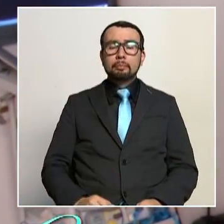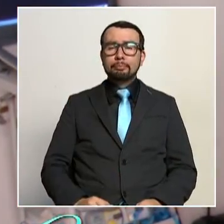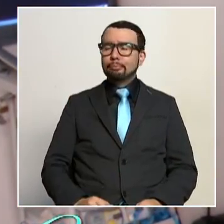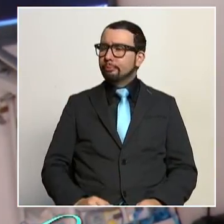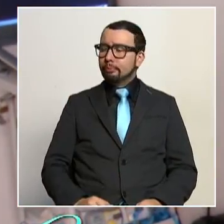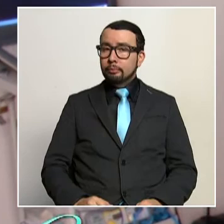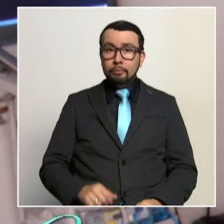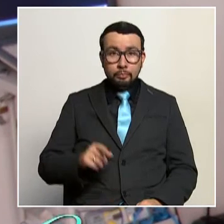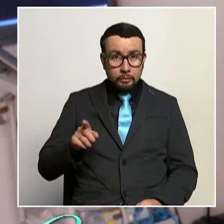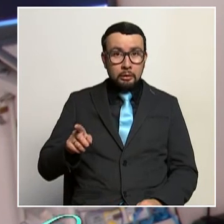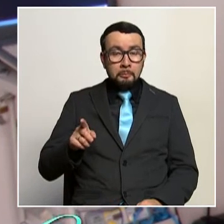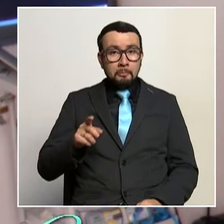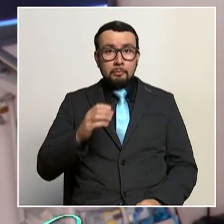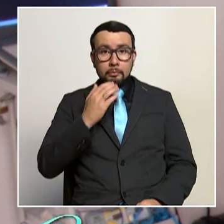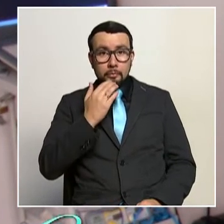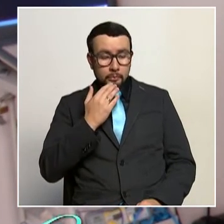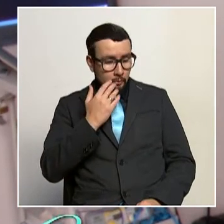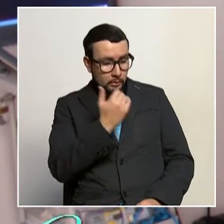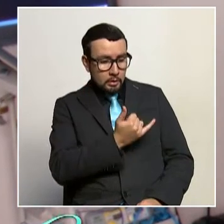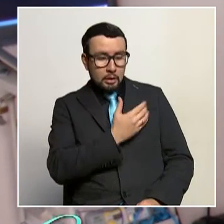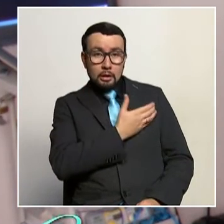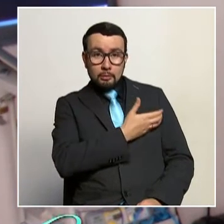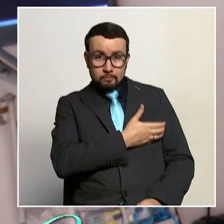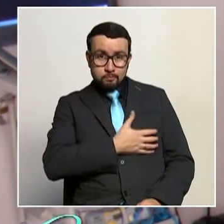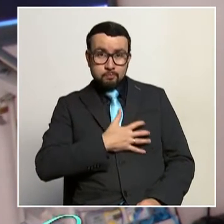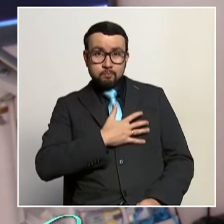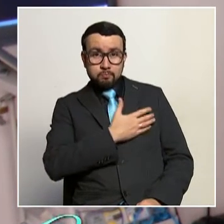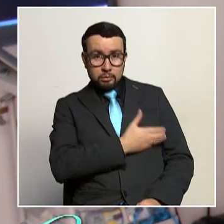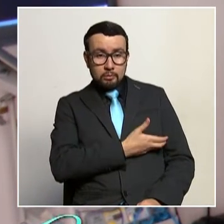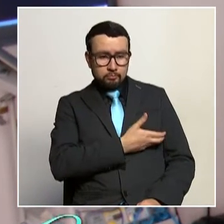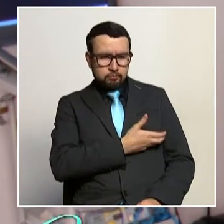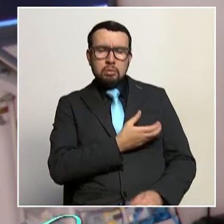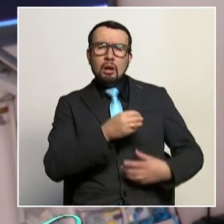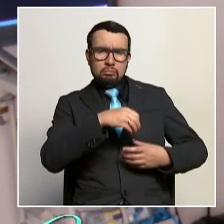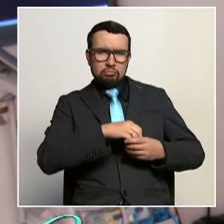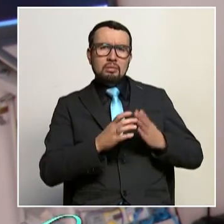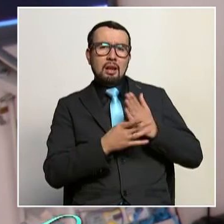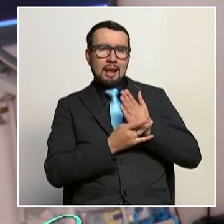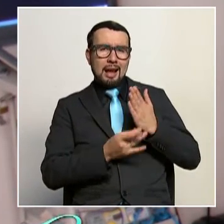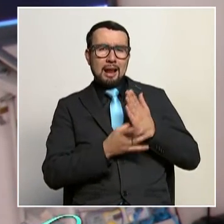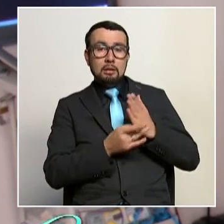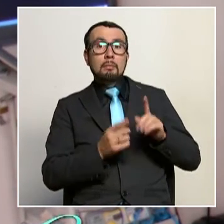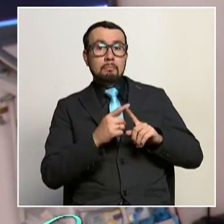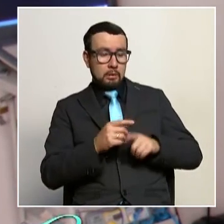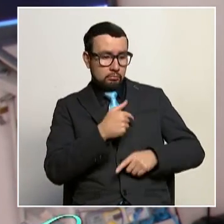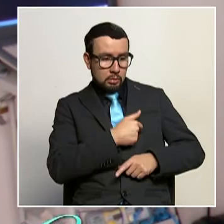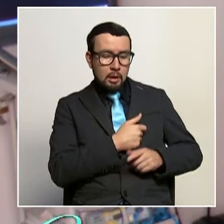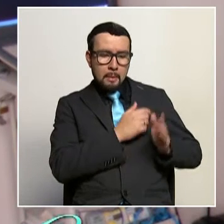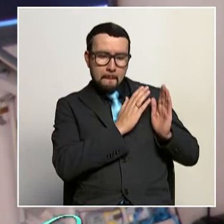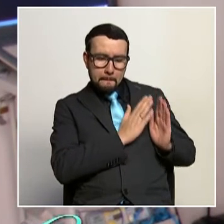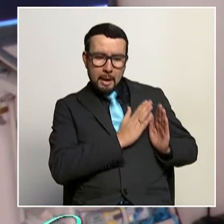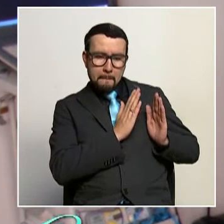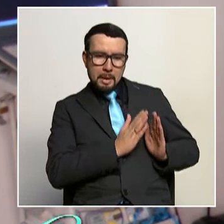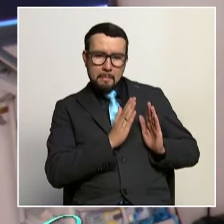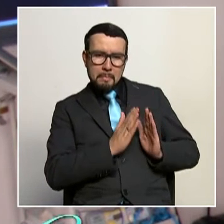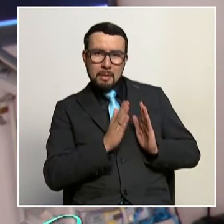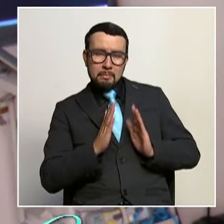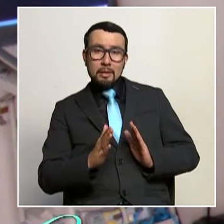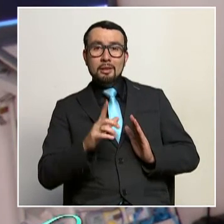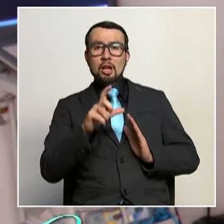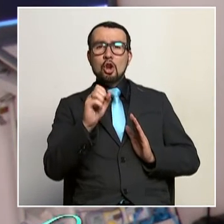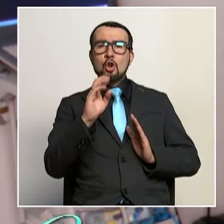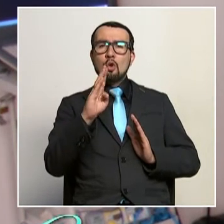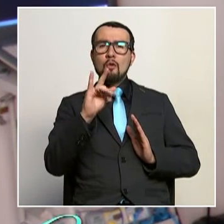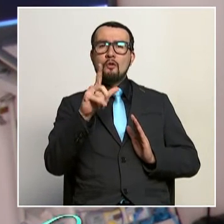En el seno, obviamente su mayor contenido es grasa, pero esa grasa está organizada en unos pequeños paqueticos que se llaman lóbulos, que